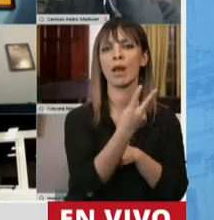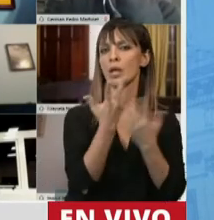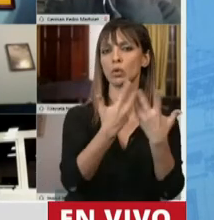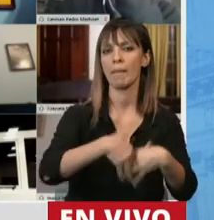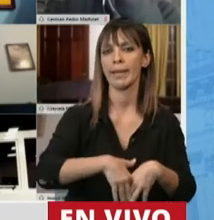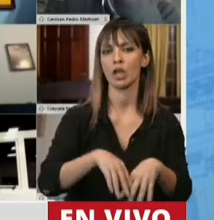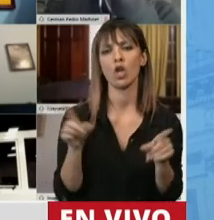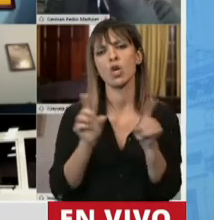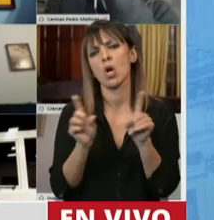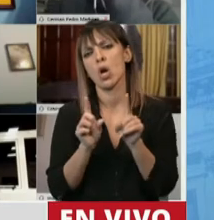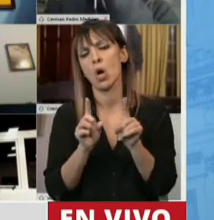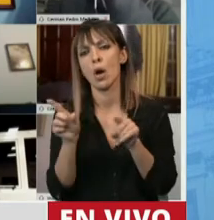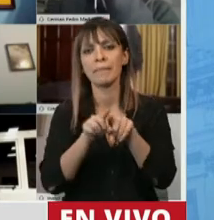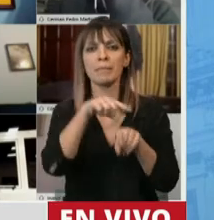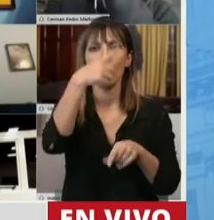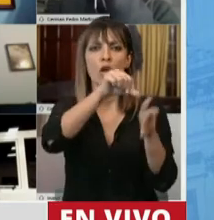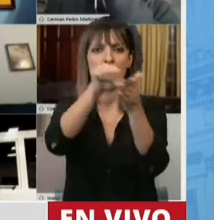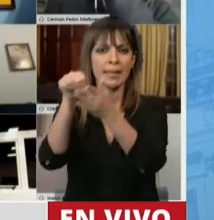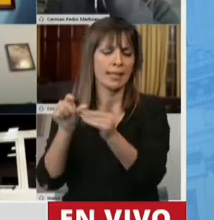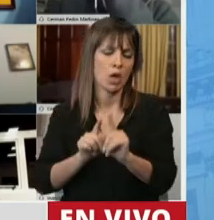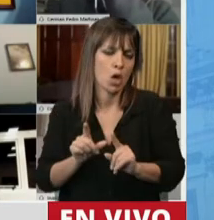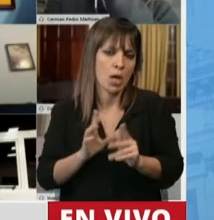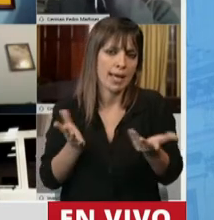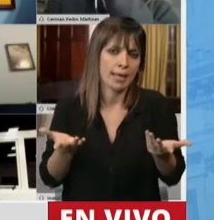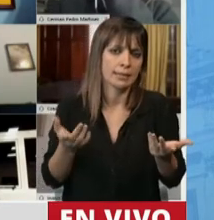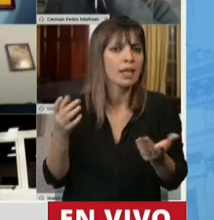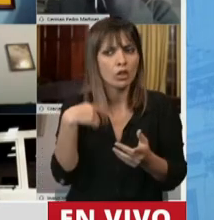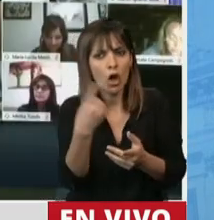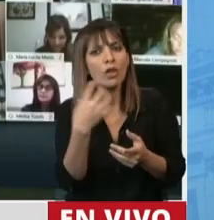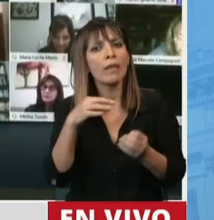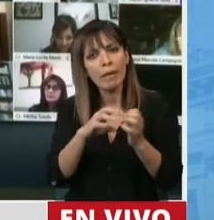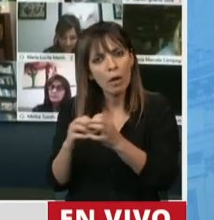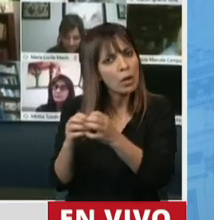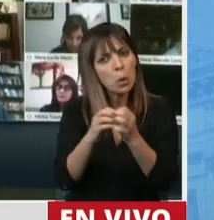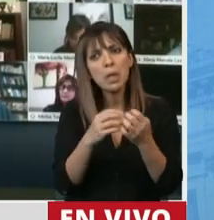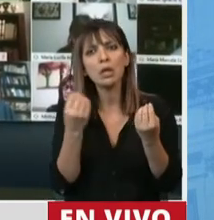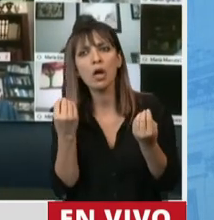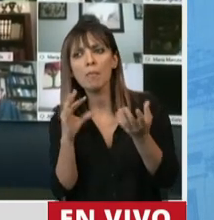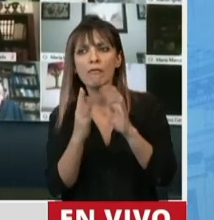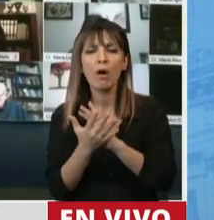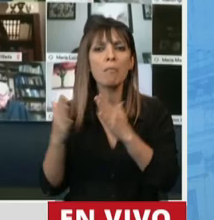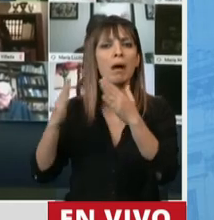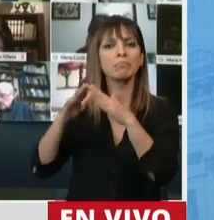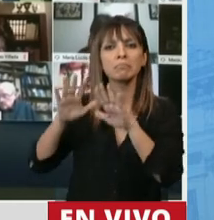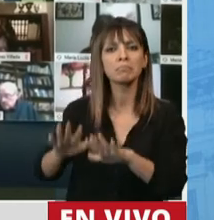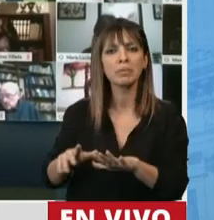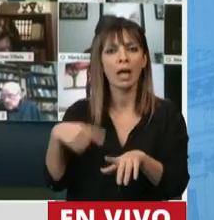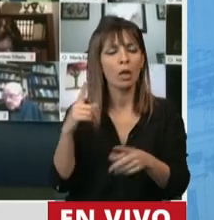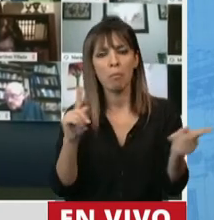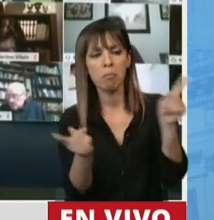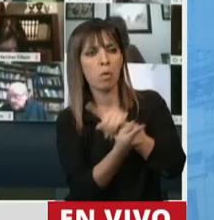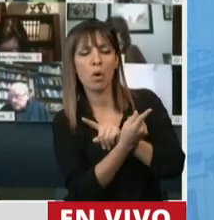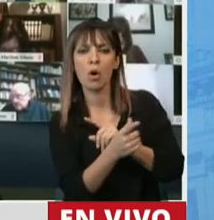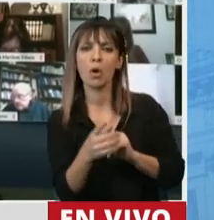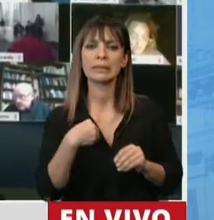aislamiento, como lo han demostrado otros países. Discutir el rumbo económico y la salida de la cuarentena no nos puede transformar en infames traidores